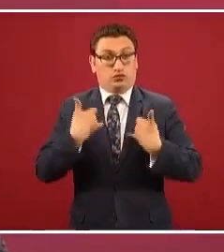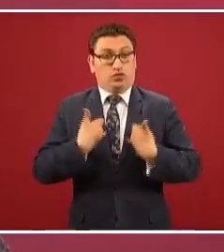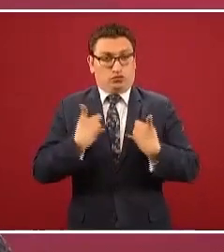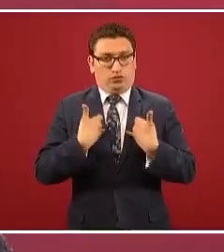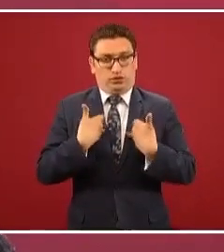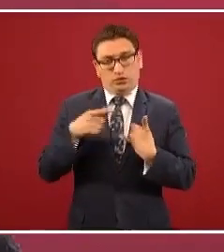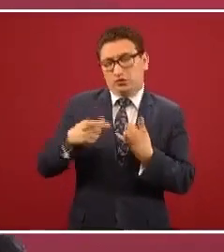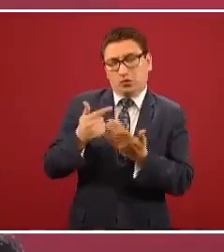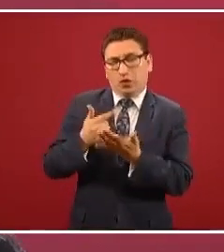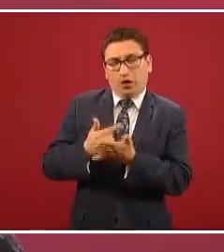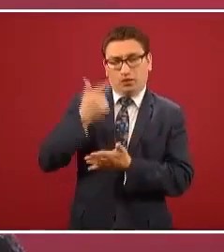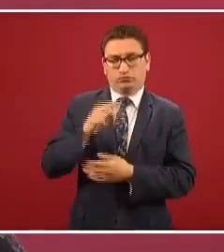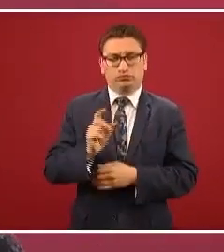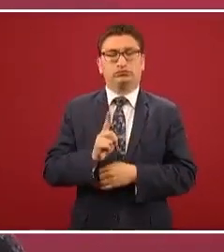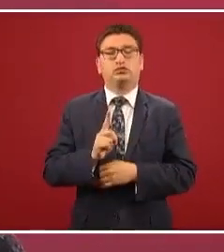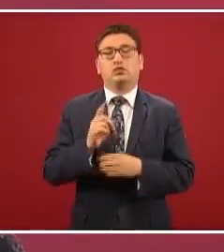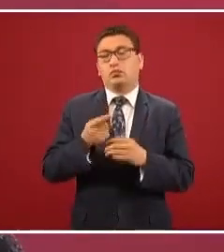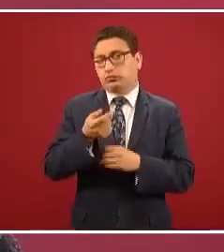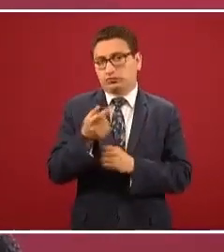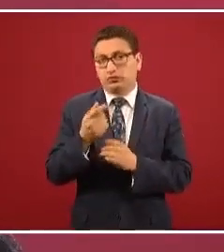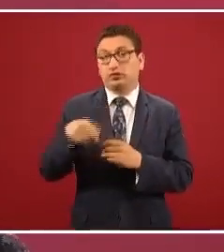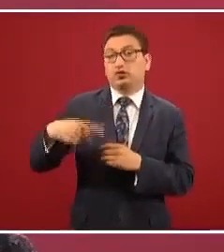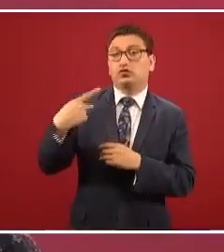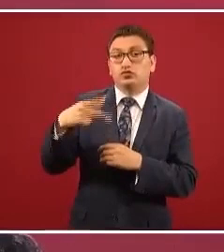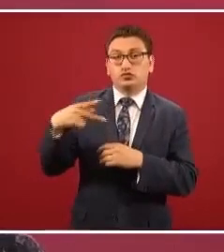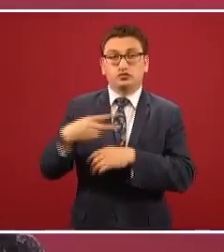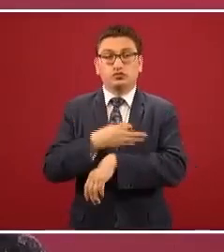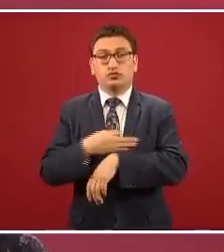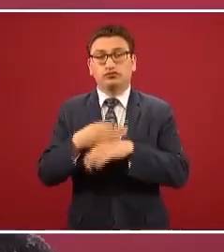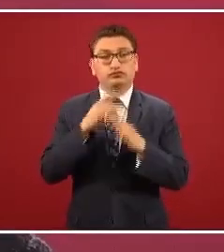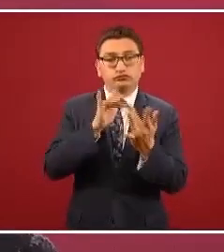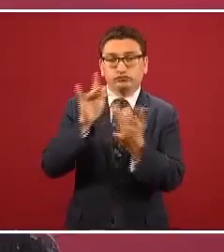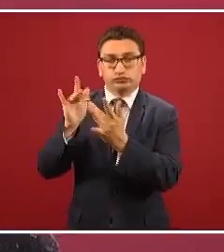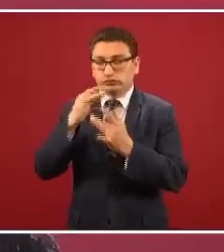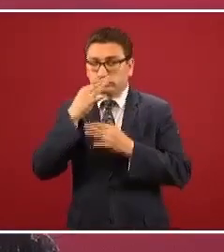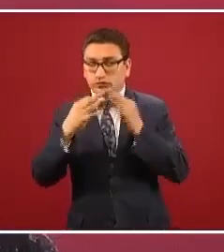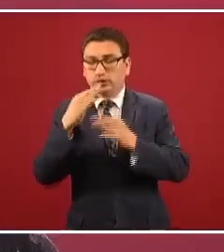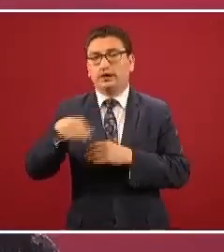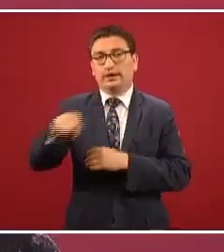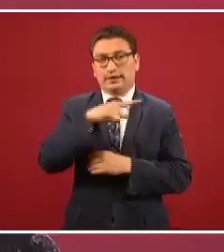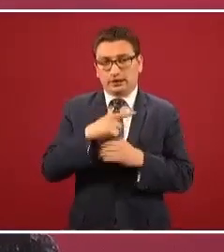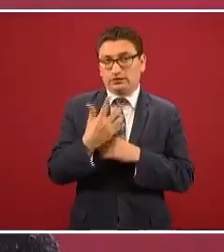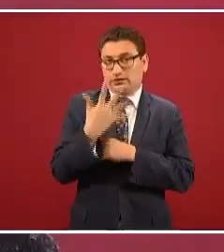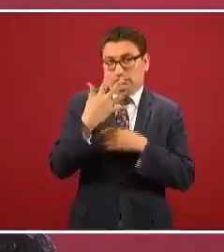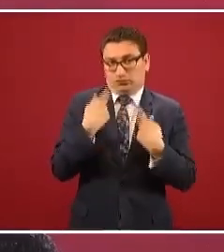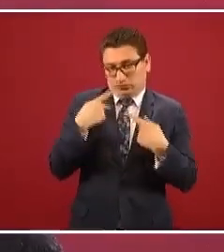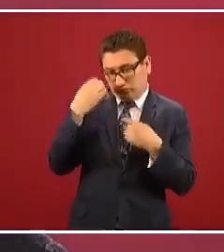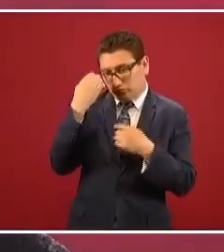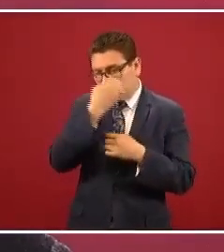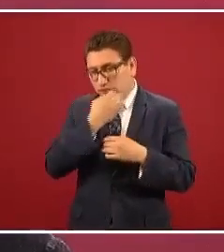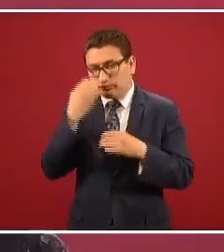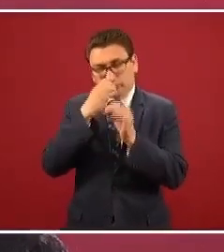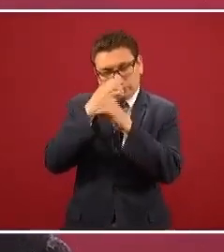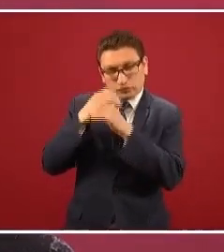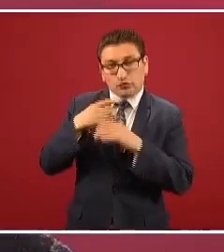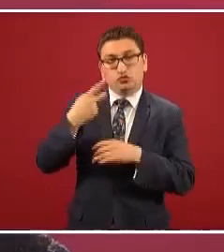muy bajo riesgo. Se localizó también a sus contactos primarios, que son la familia. Hay 5 contactos que están también en estudio. Toda